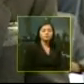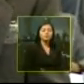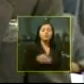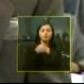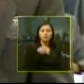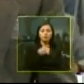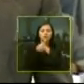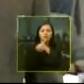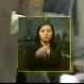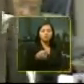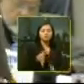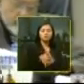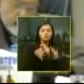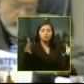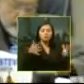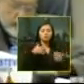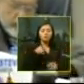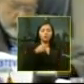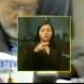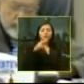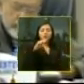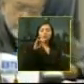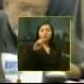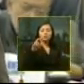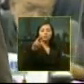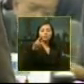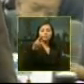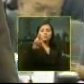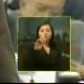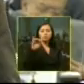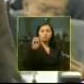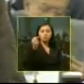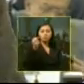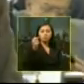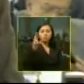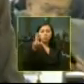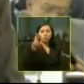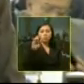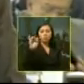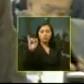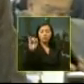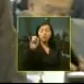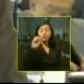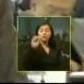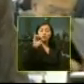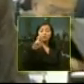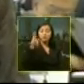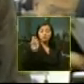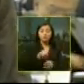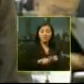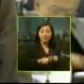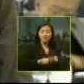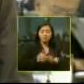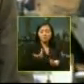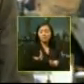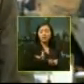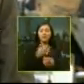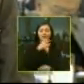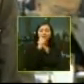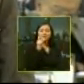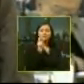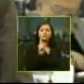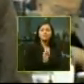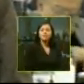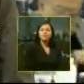venido manifestando lo que es el ius soli y el ius sanguinis. En ese sentido, el artículo segundo es muy claro,